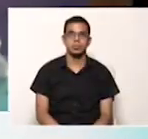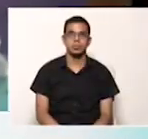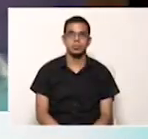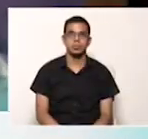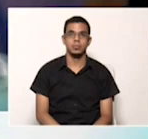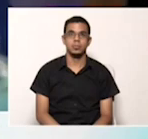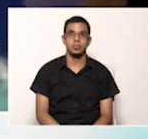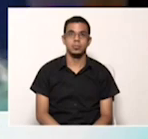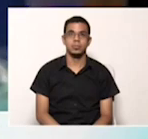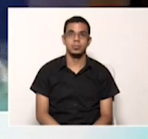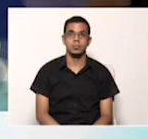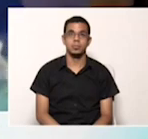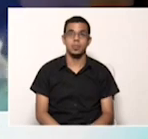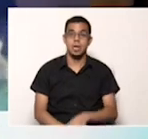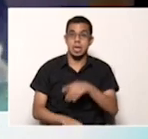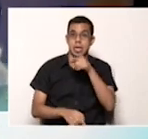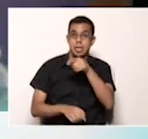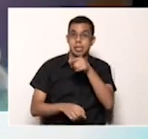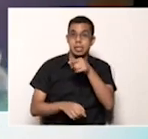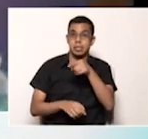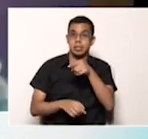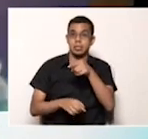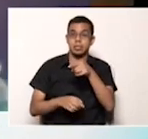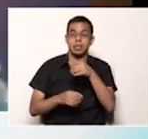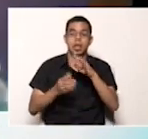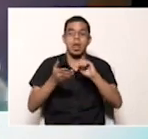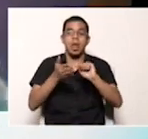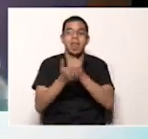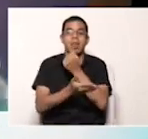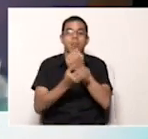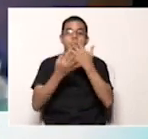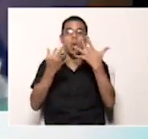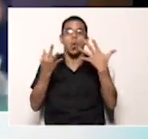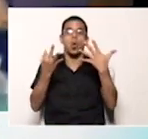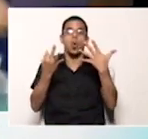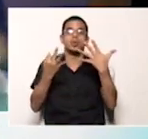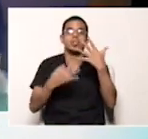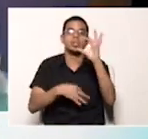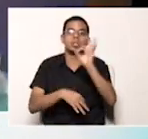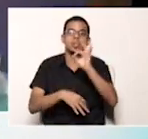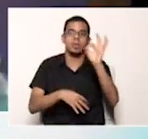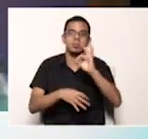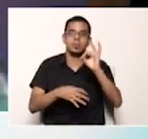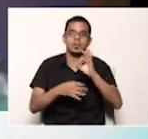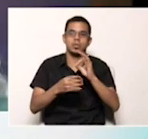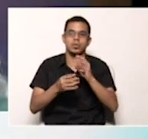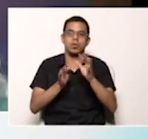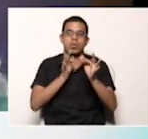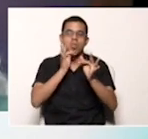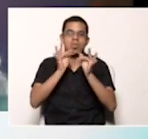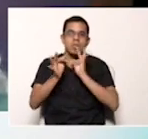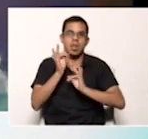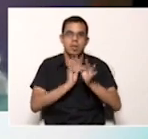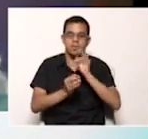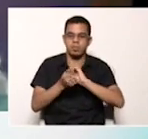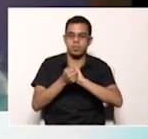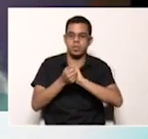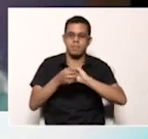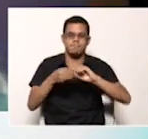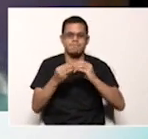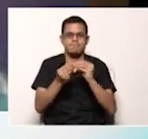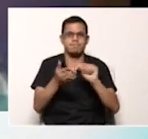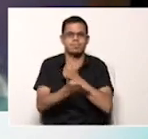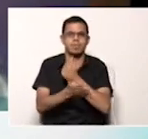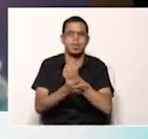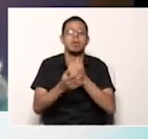Este gel elimina un 80% las bacterias y nos sirve para toda la familia. Invitamos a todos los estudiantes del país